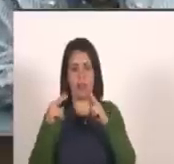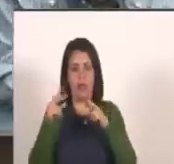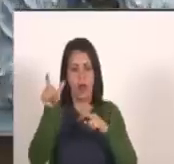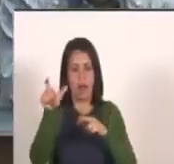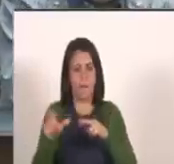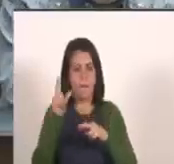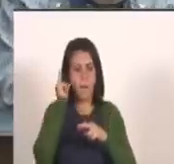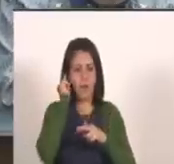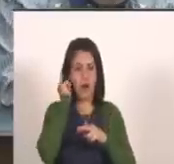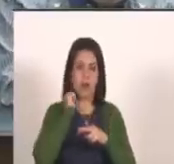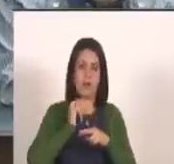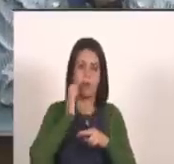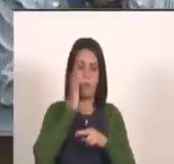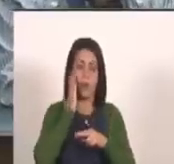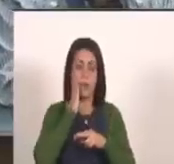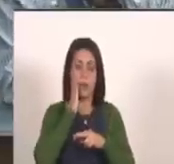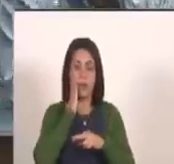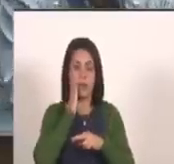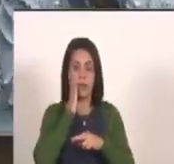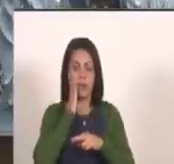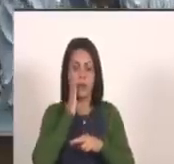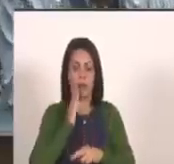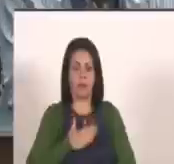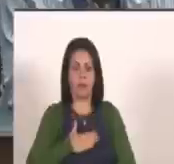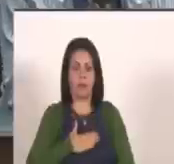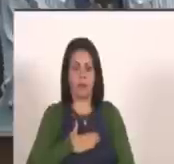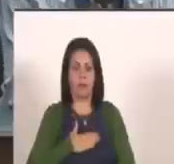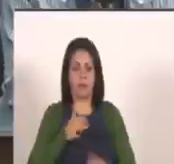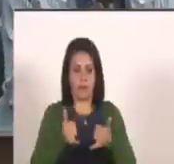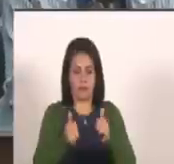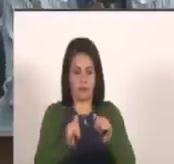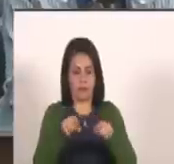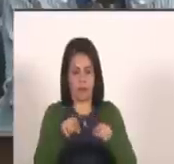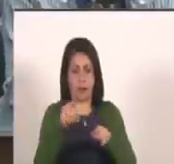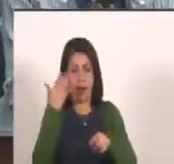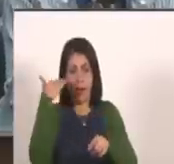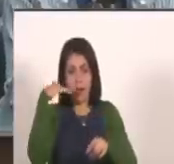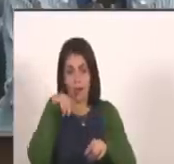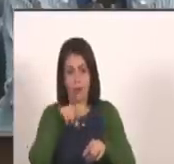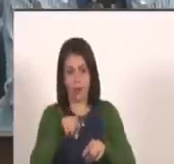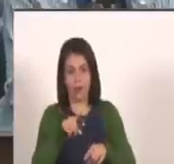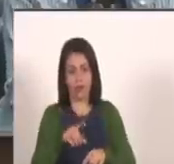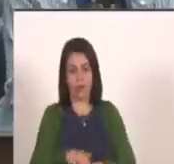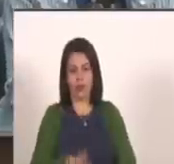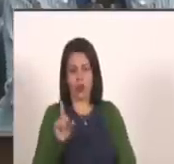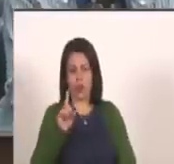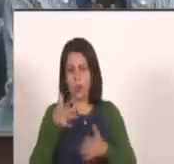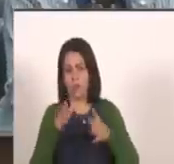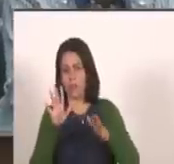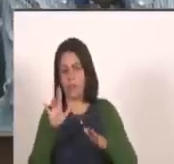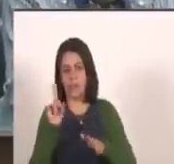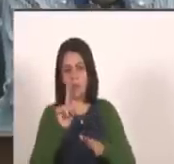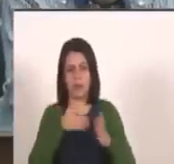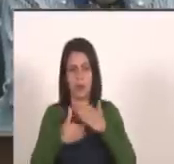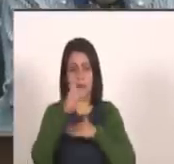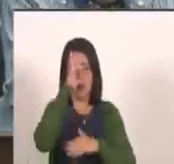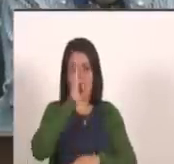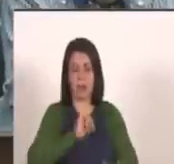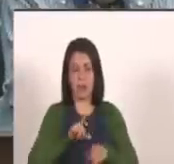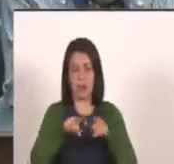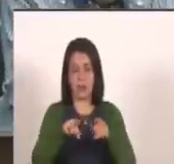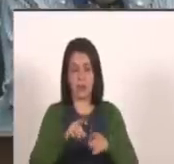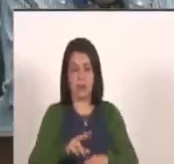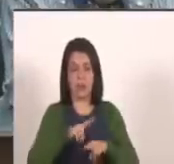esa mujer madre, ni a ese hijo, que a pesar, más allá de su